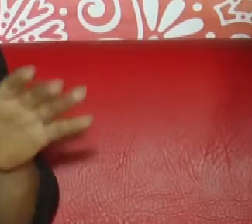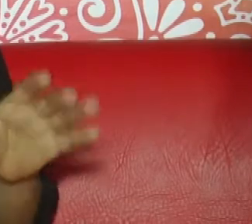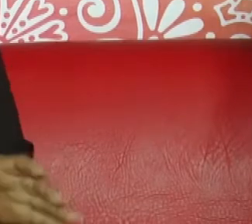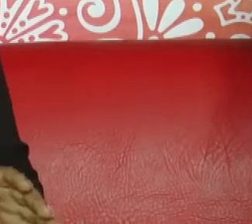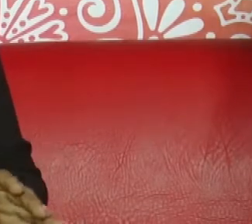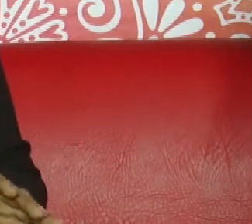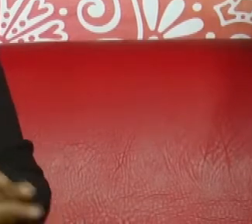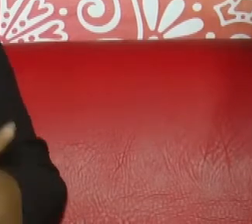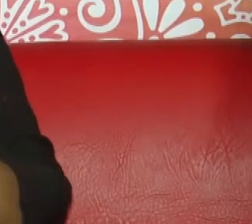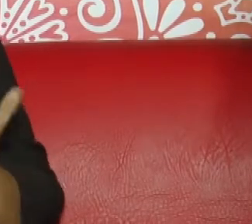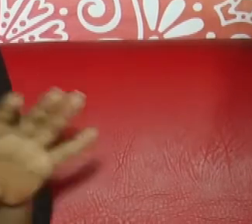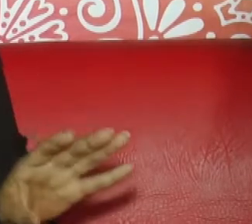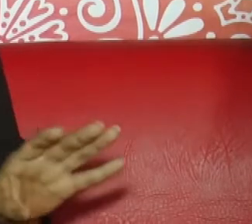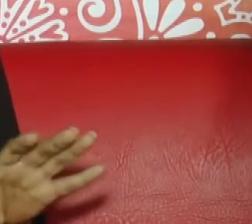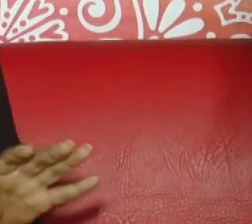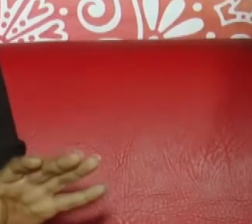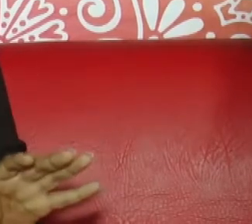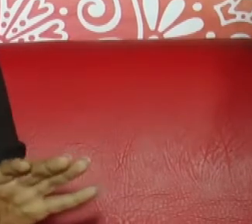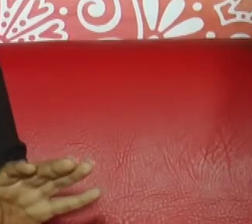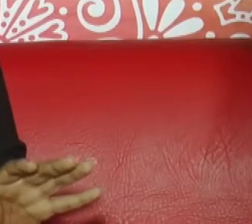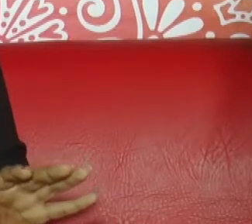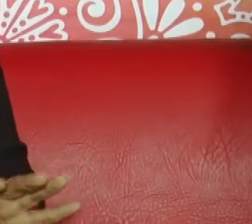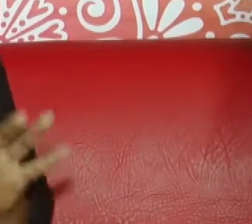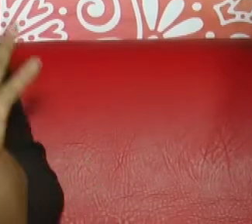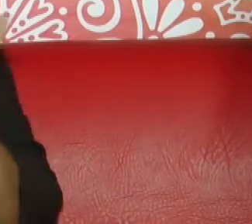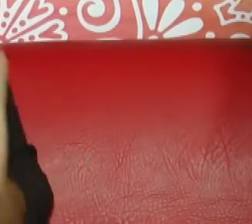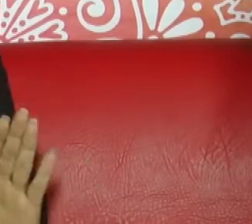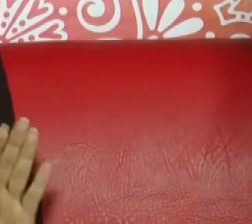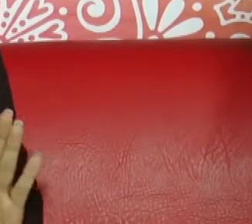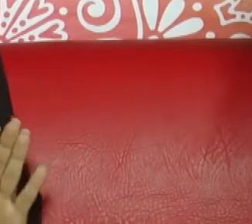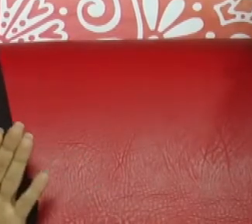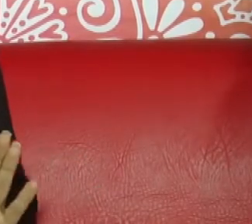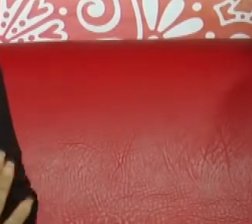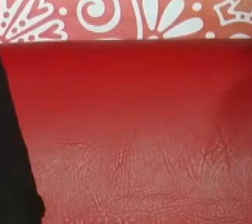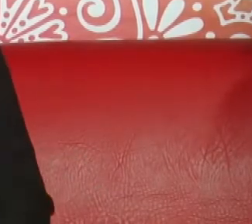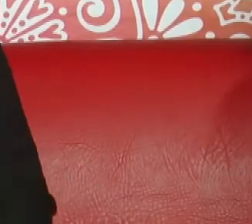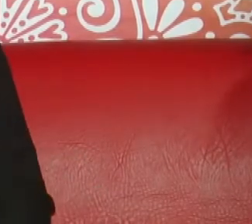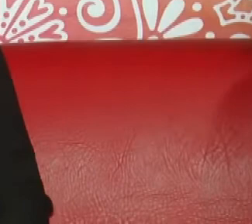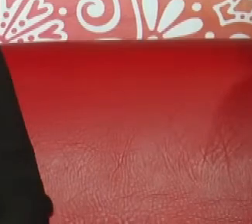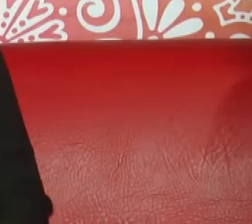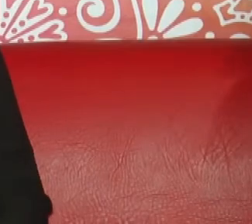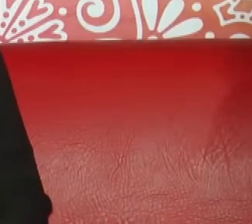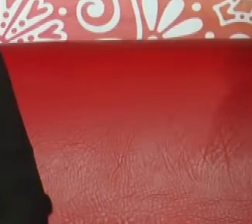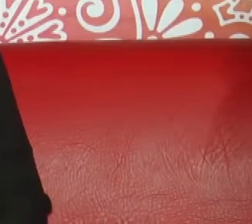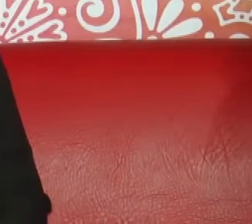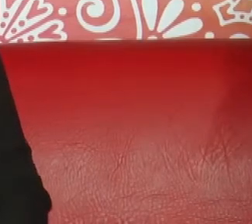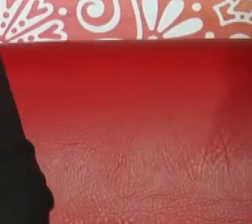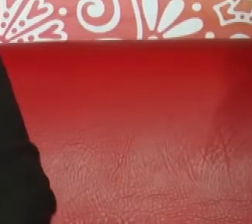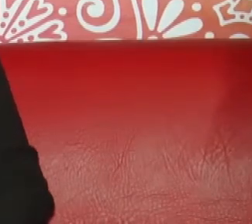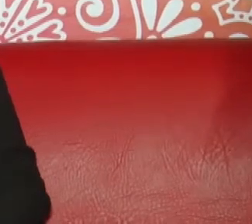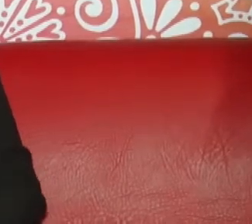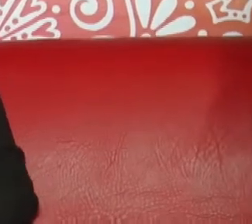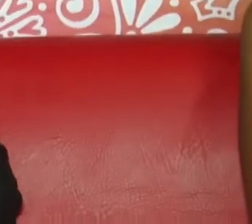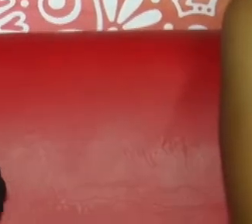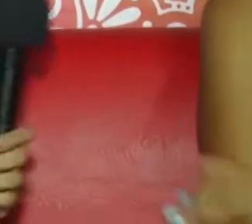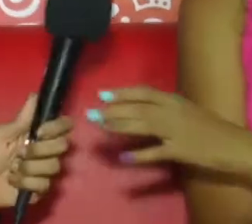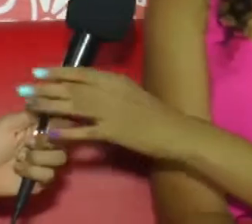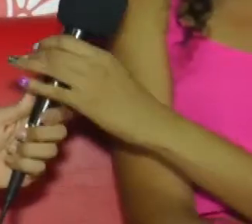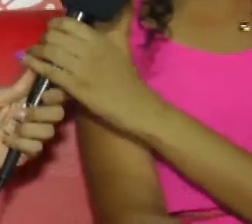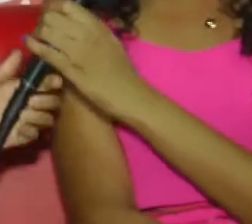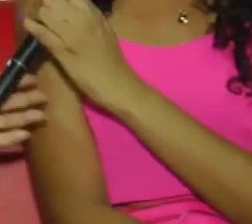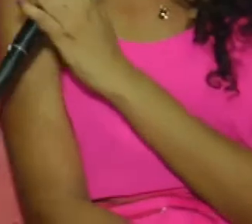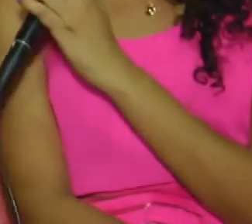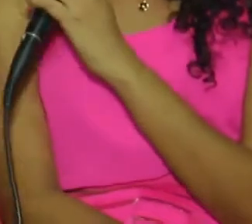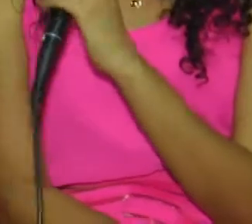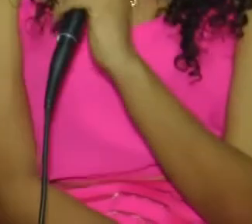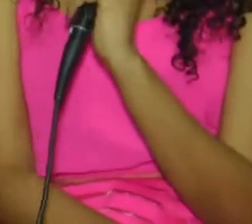que tenemos, por supuesto, el tradicional barra libre y un invitado de lujo de nuestra casa. A Kiara, muy buenos días.